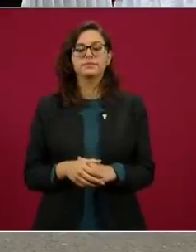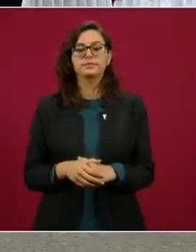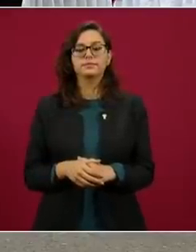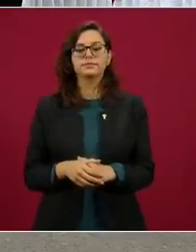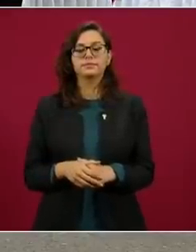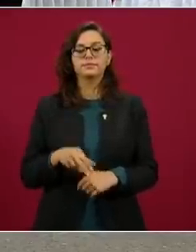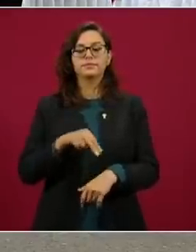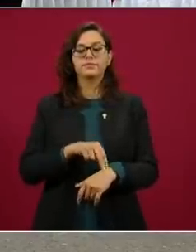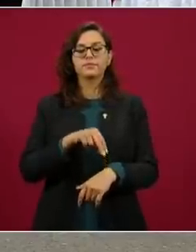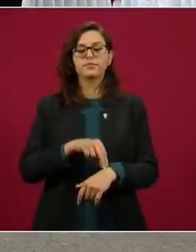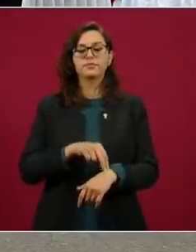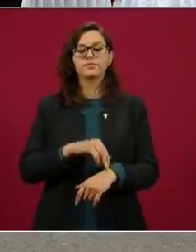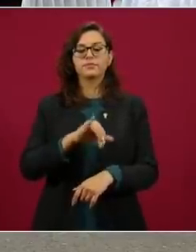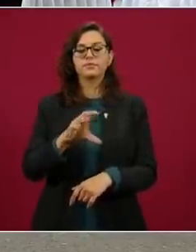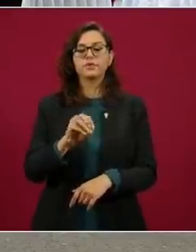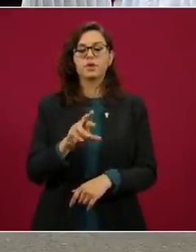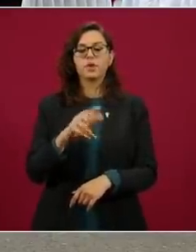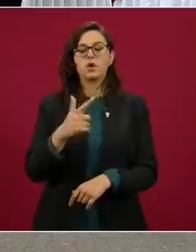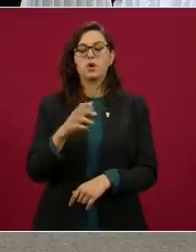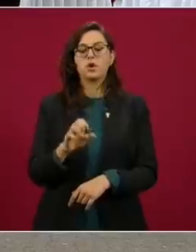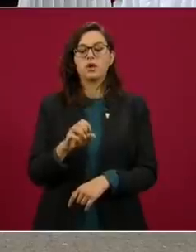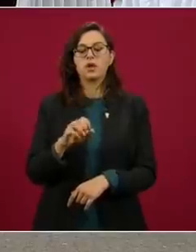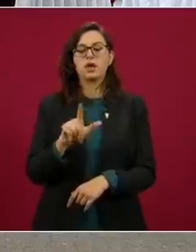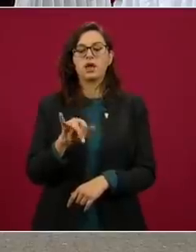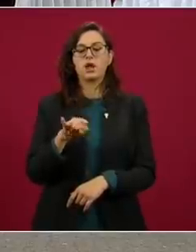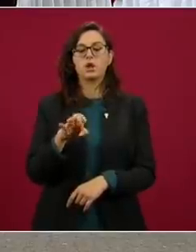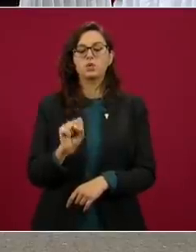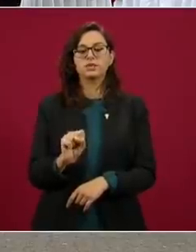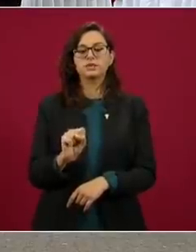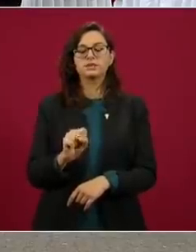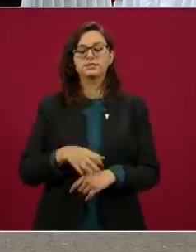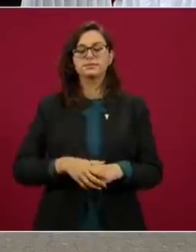médico jorge luís ruiz toledo